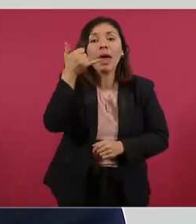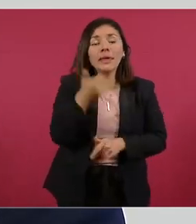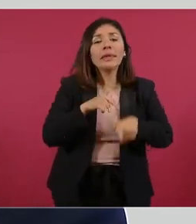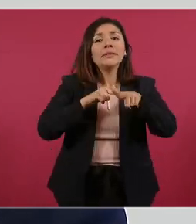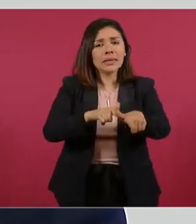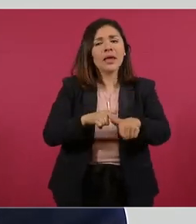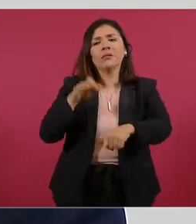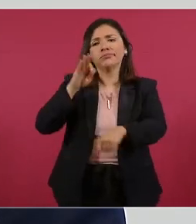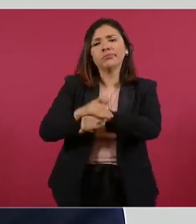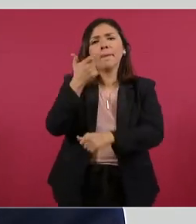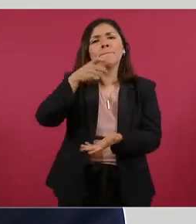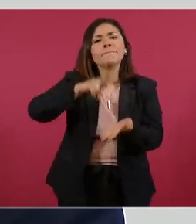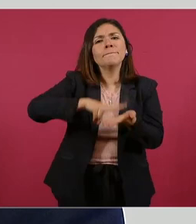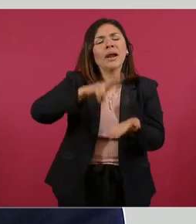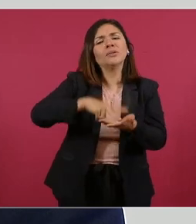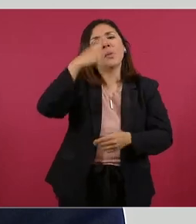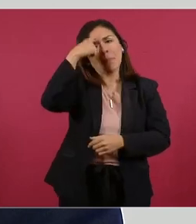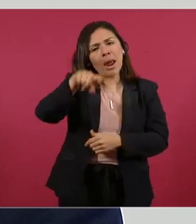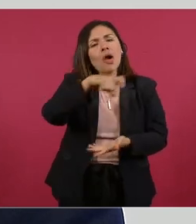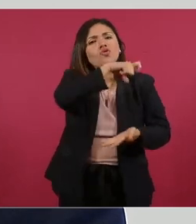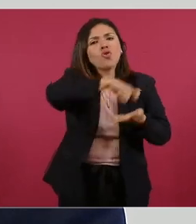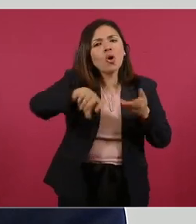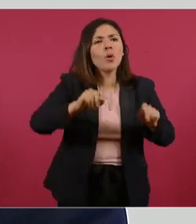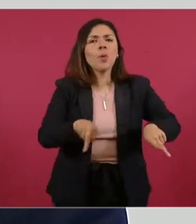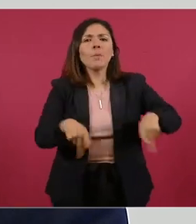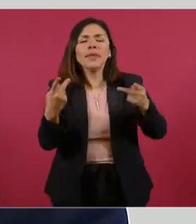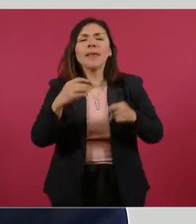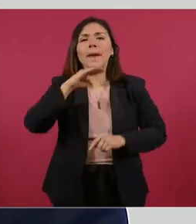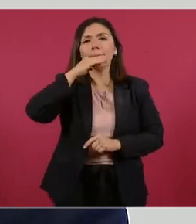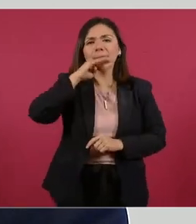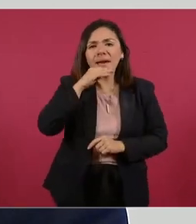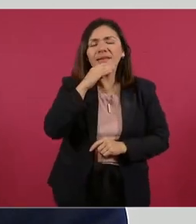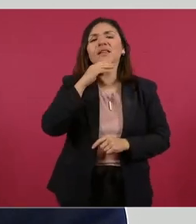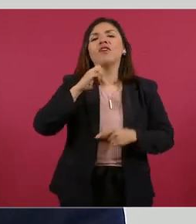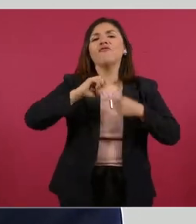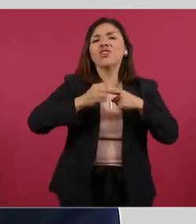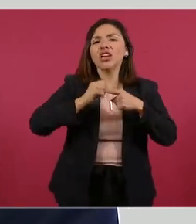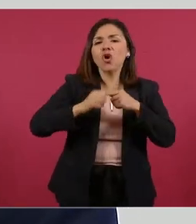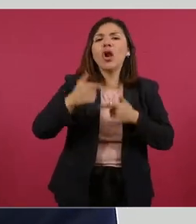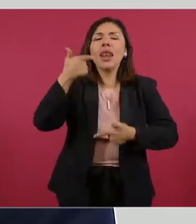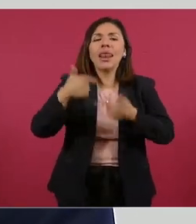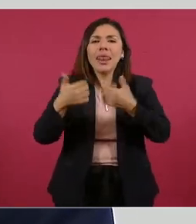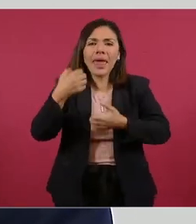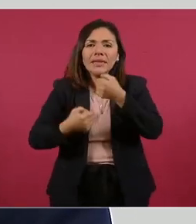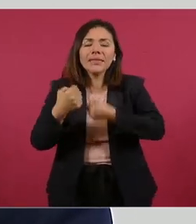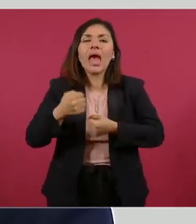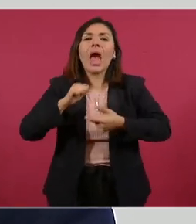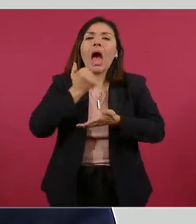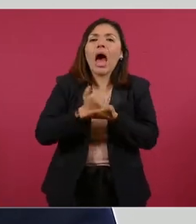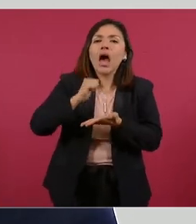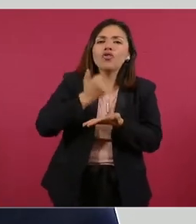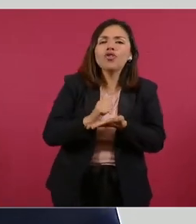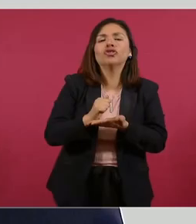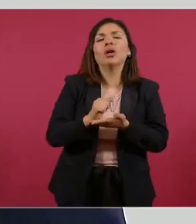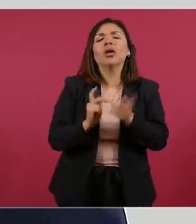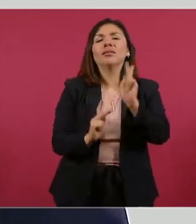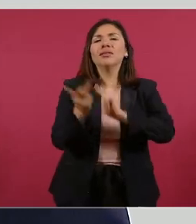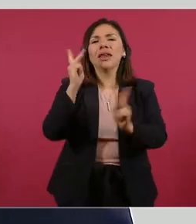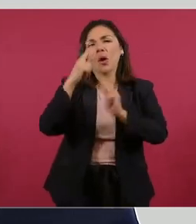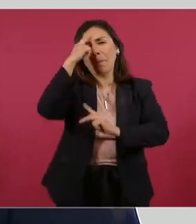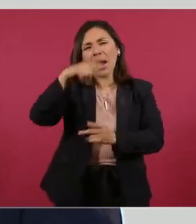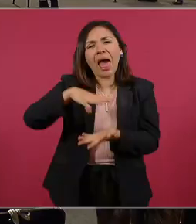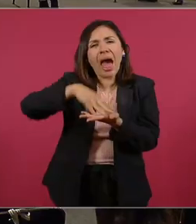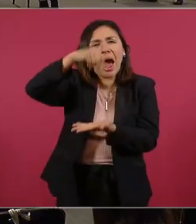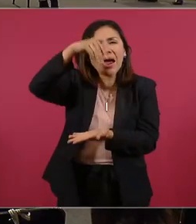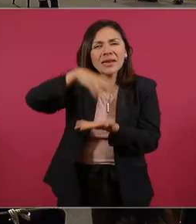de garantía para la compraventa de maíz, frijol, leche, arroz y trigo harinero o trigo